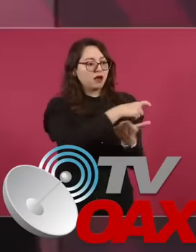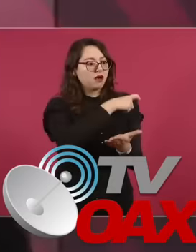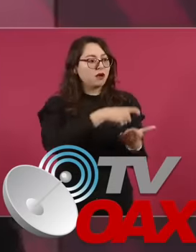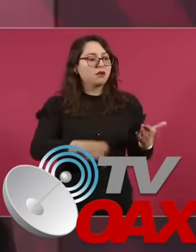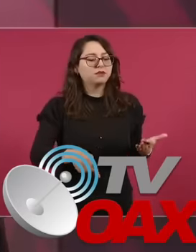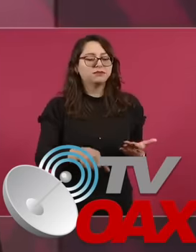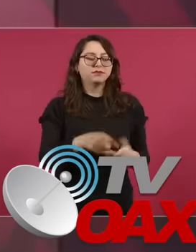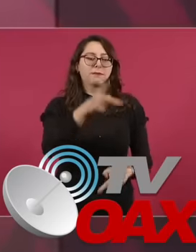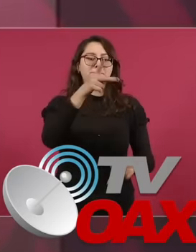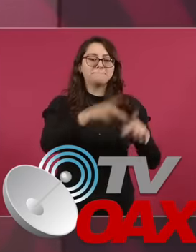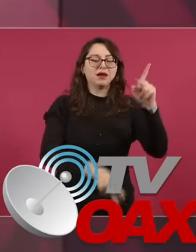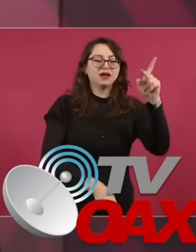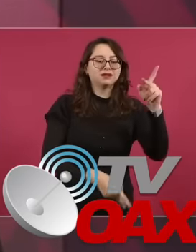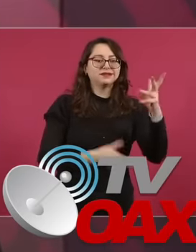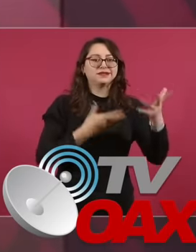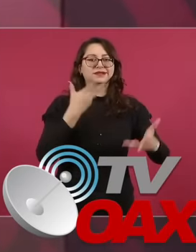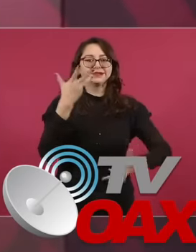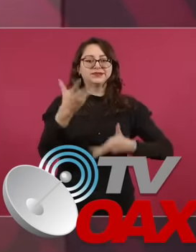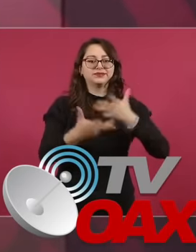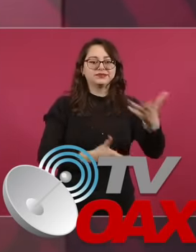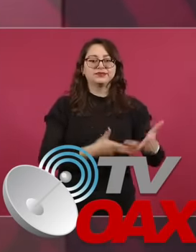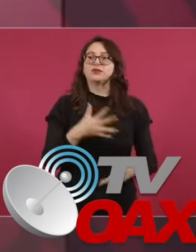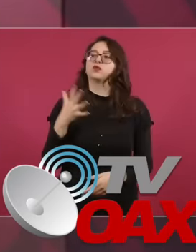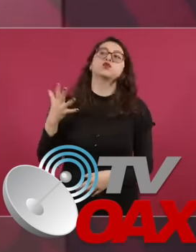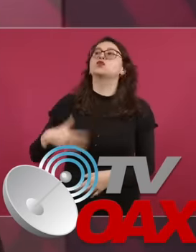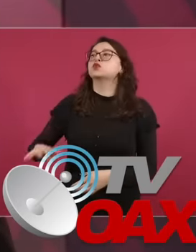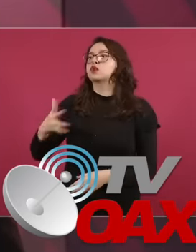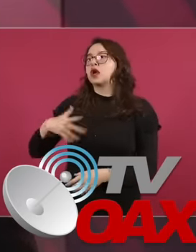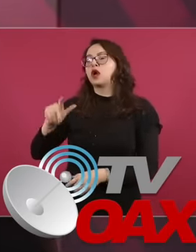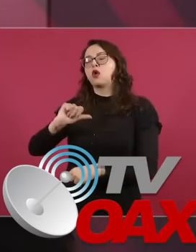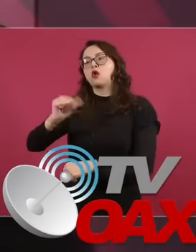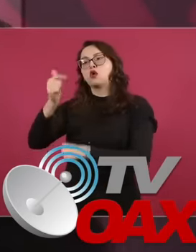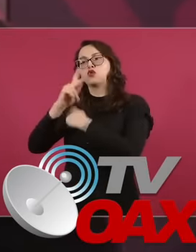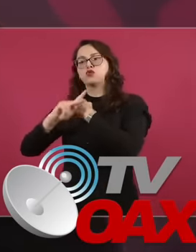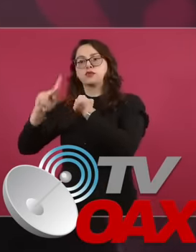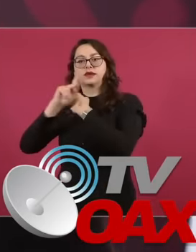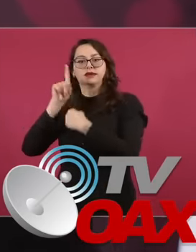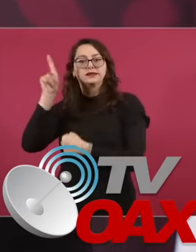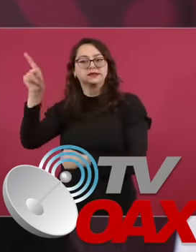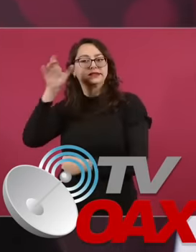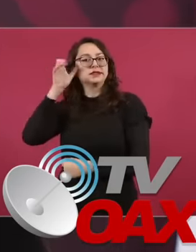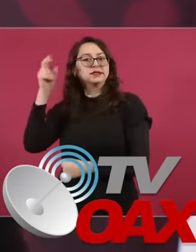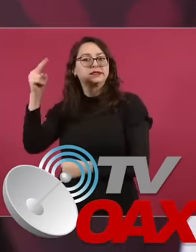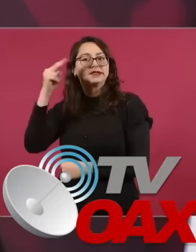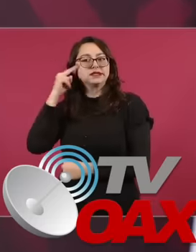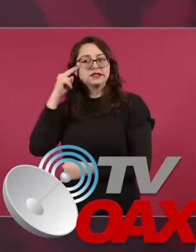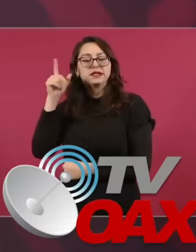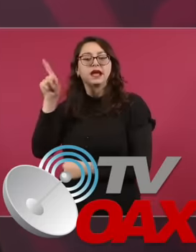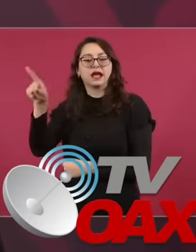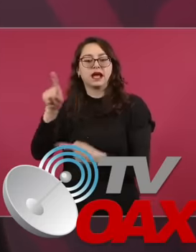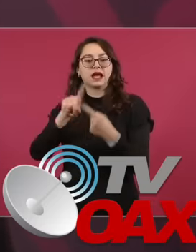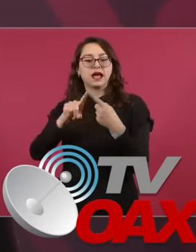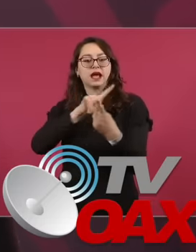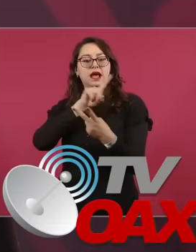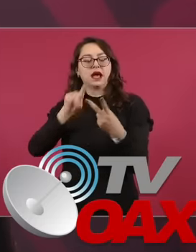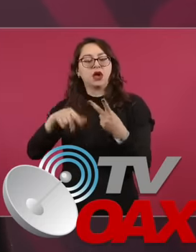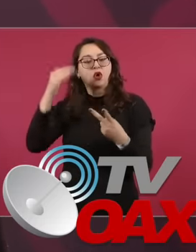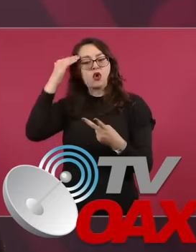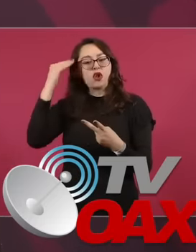de electrodomésticos. Ya están llegando los barcos de China y van a llegar también de